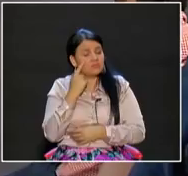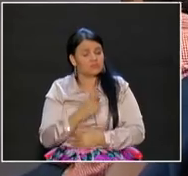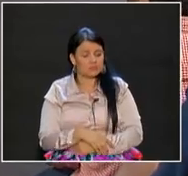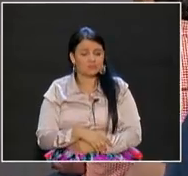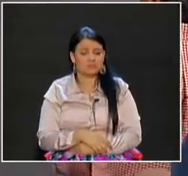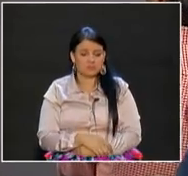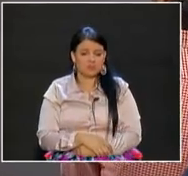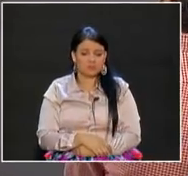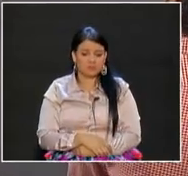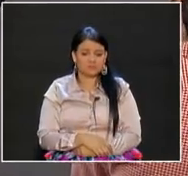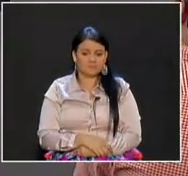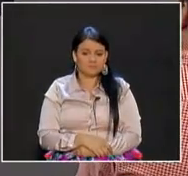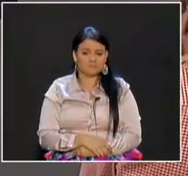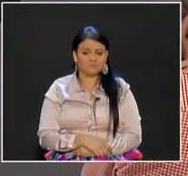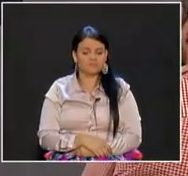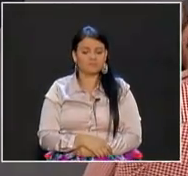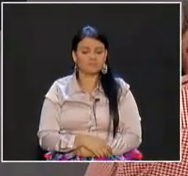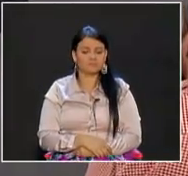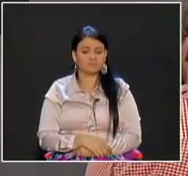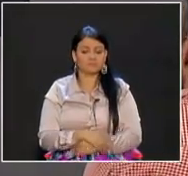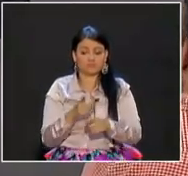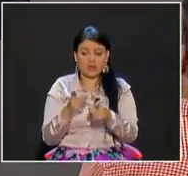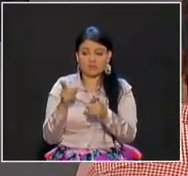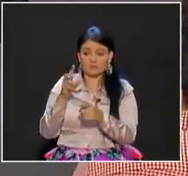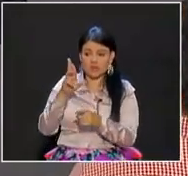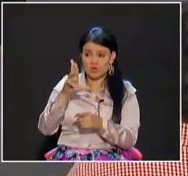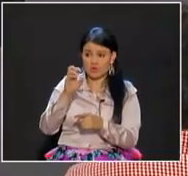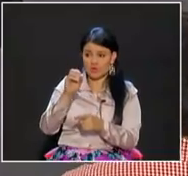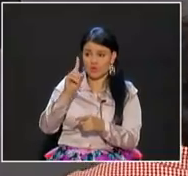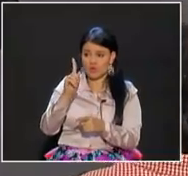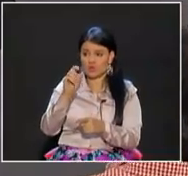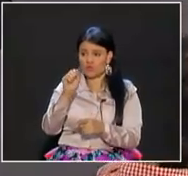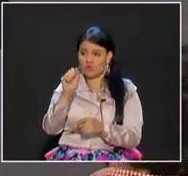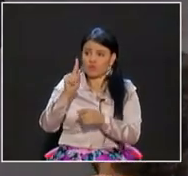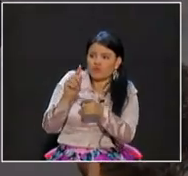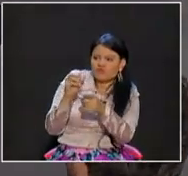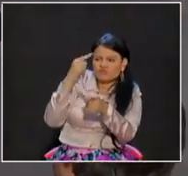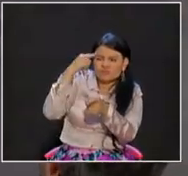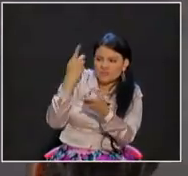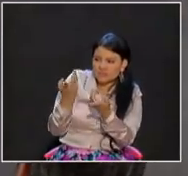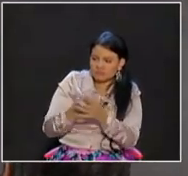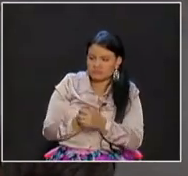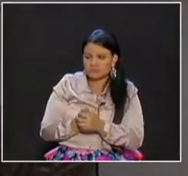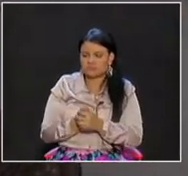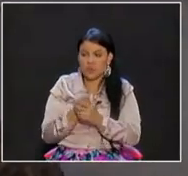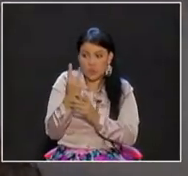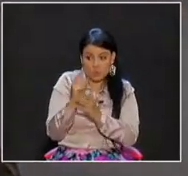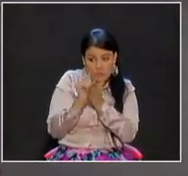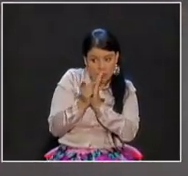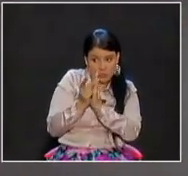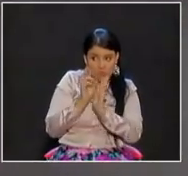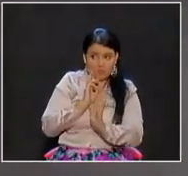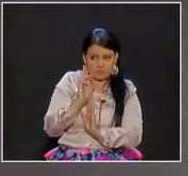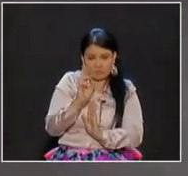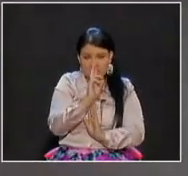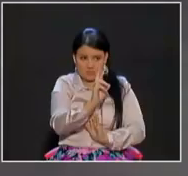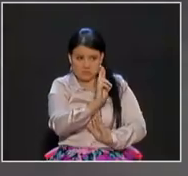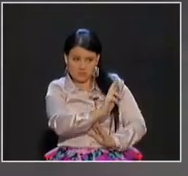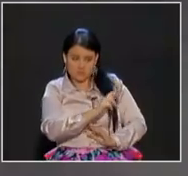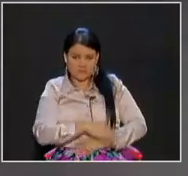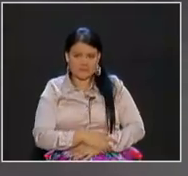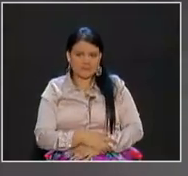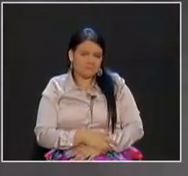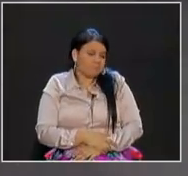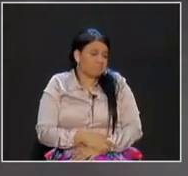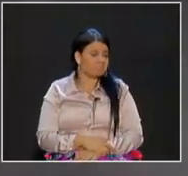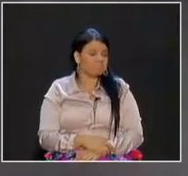correa en algo que decir acerca de las respuestas de los tiene un minuto para ello no me parece que cada uno de ellos tiene sus